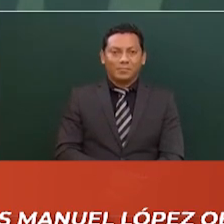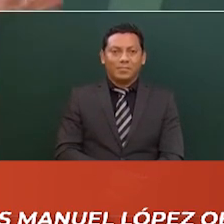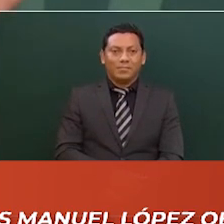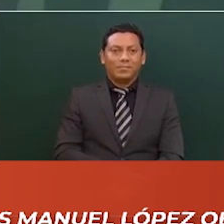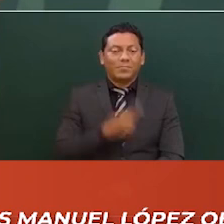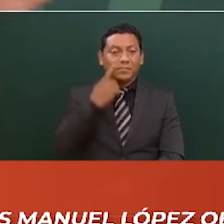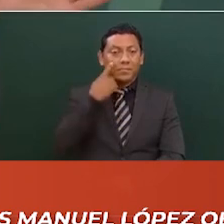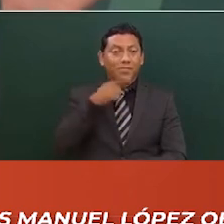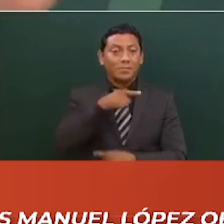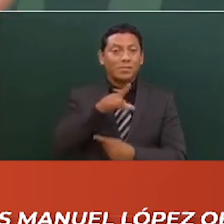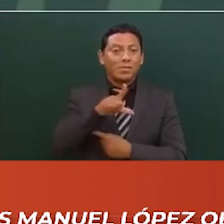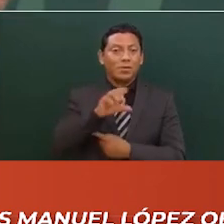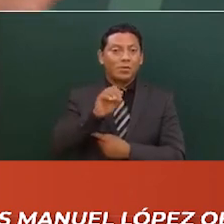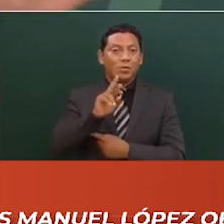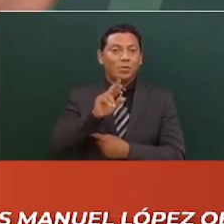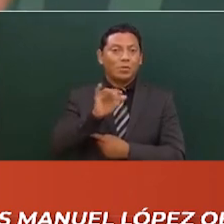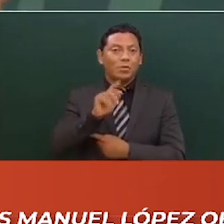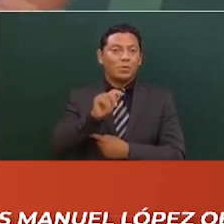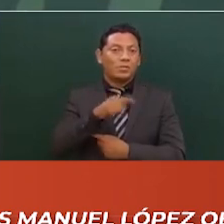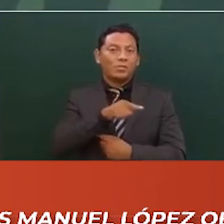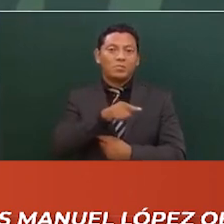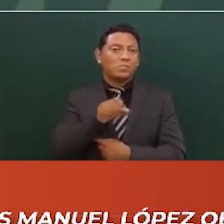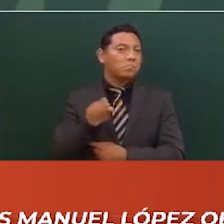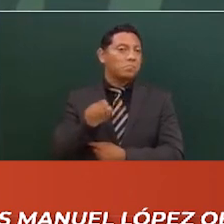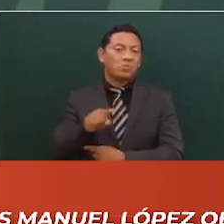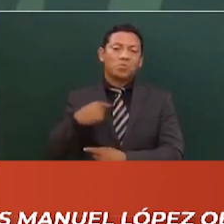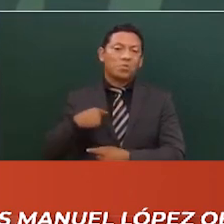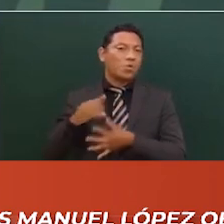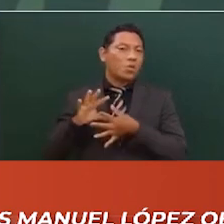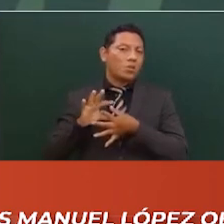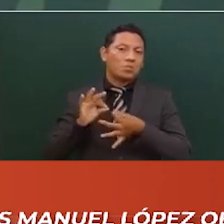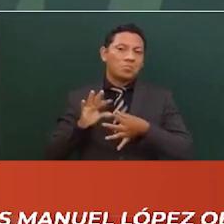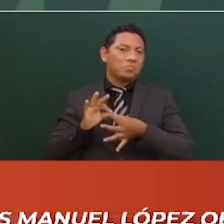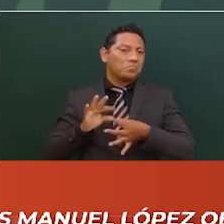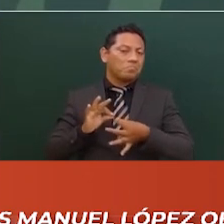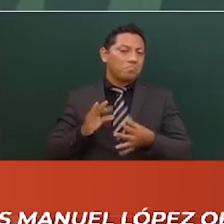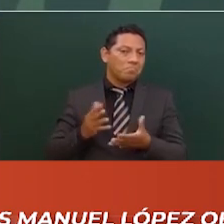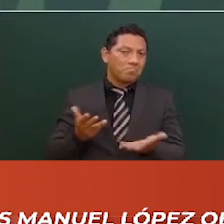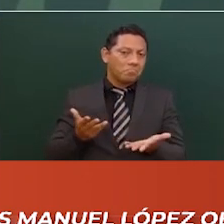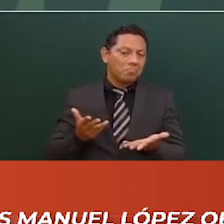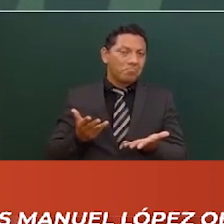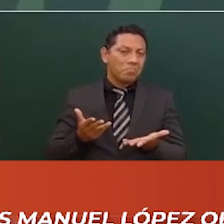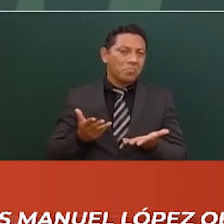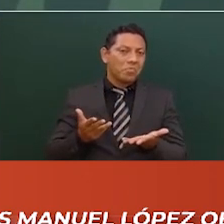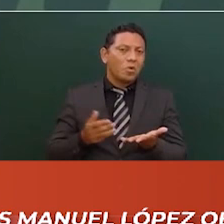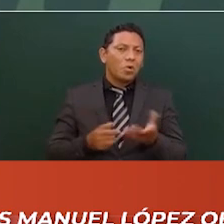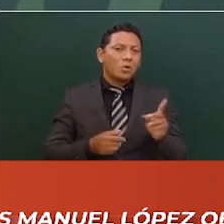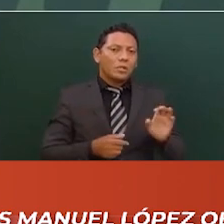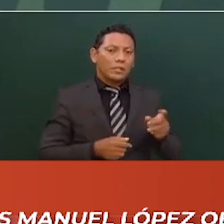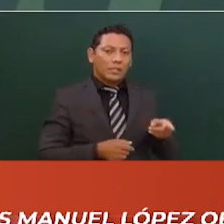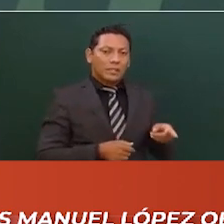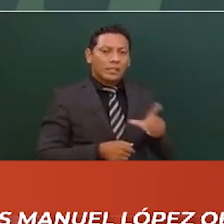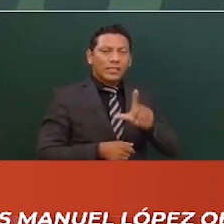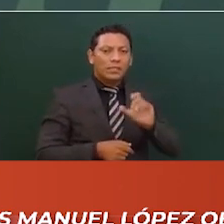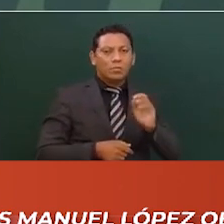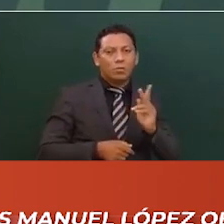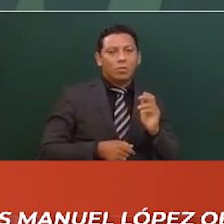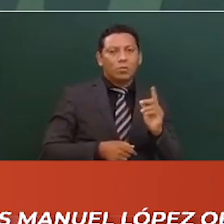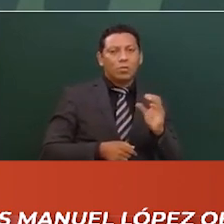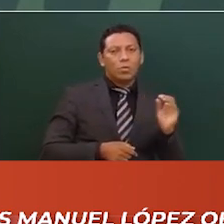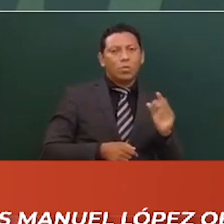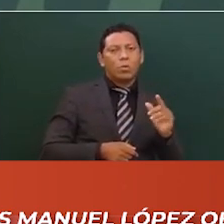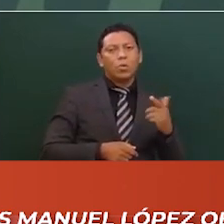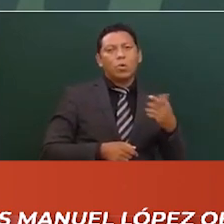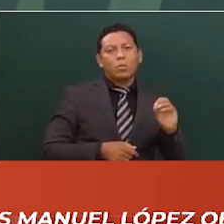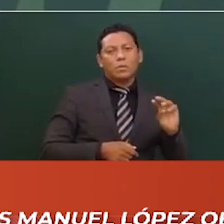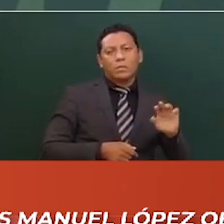lo de Loret es parte de esto que estoy planteando. Y lo de Leopoldo Gómez, a lo